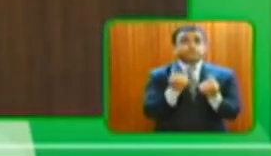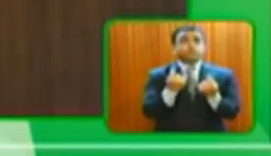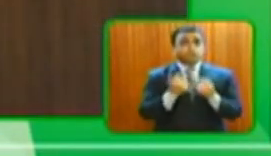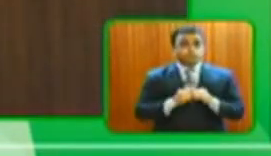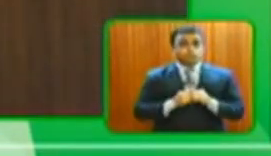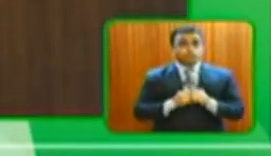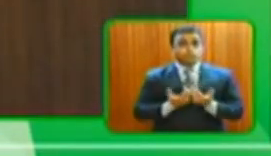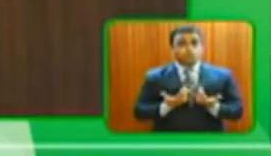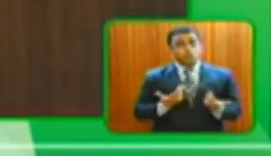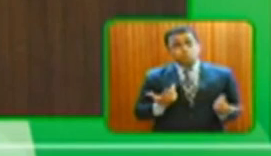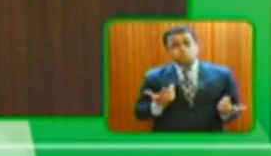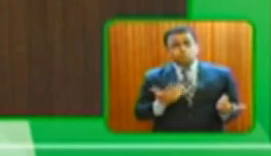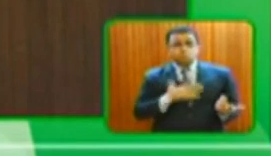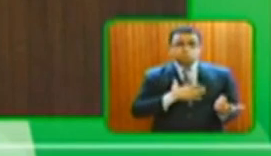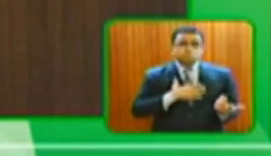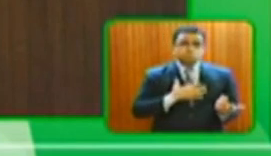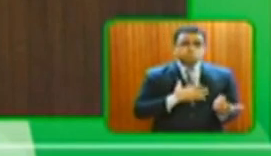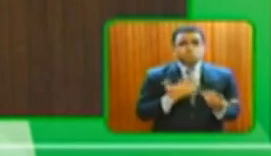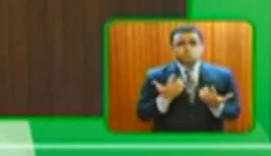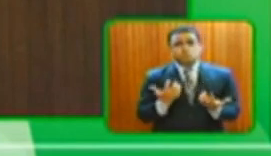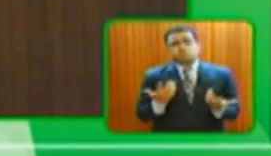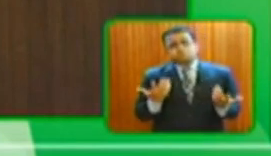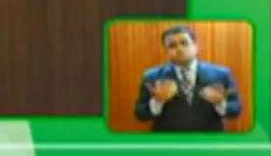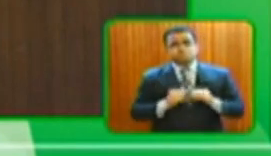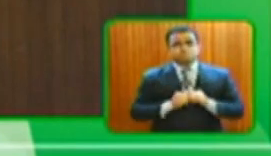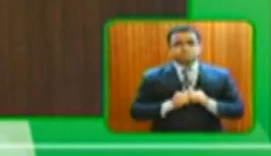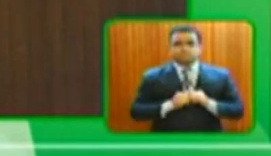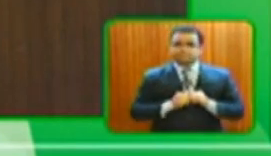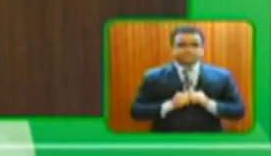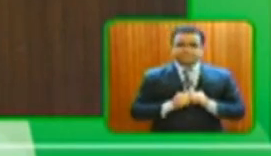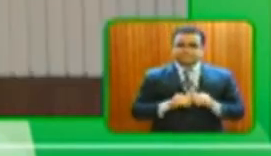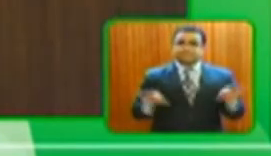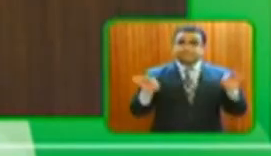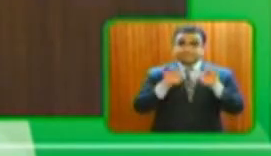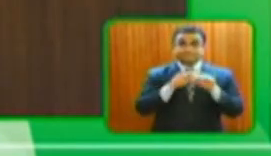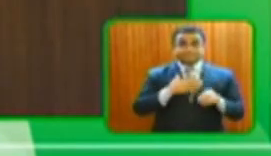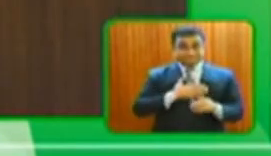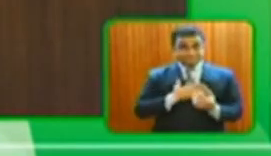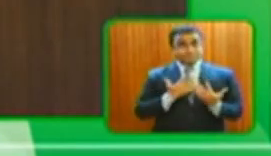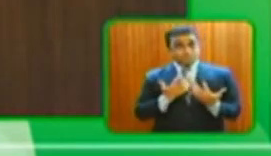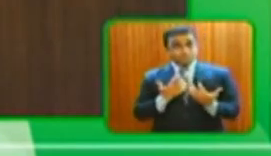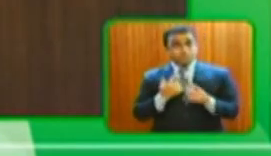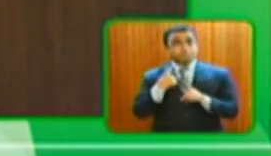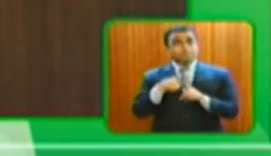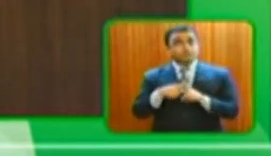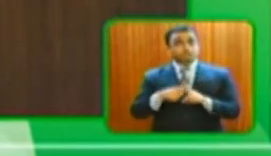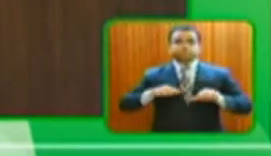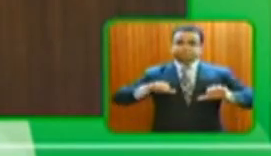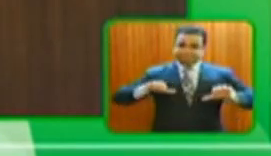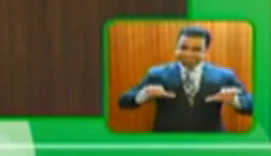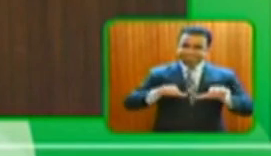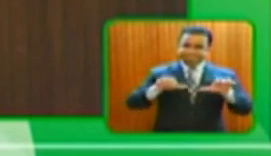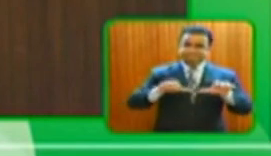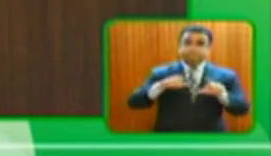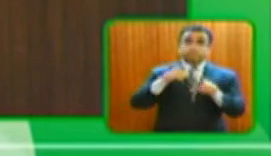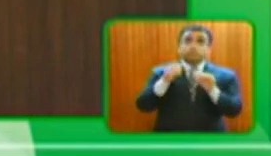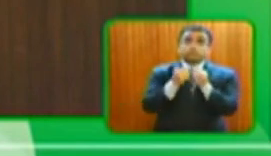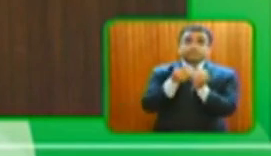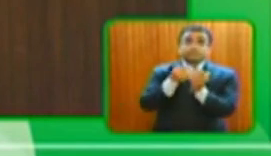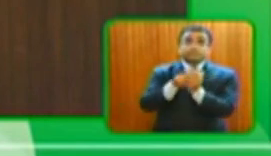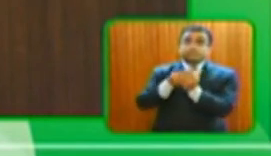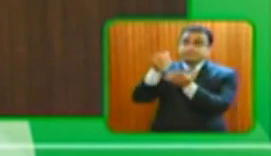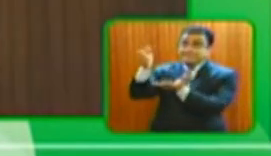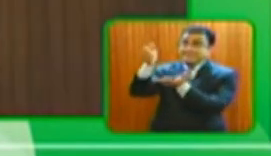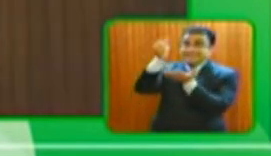en la voluntad. Esa voluntad debe estar acompañada de una mayor asignación presupuestaria que le permita a